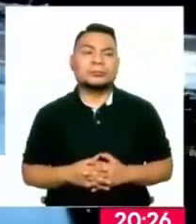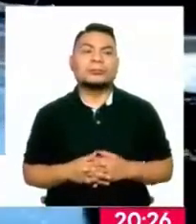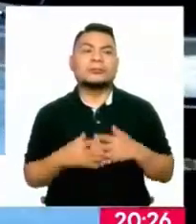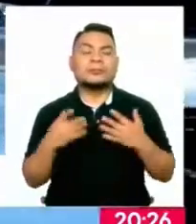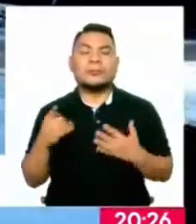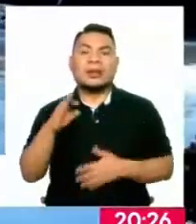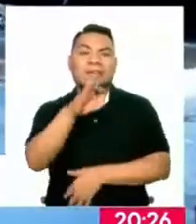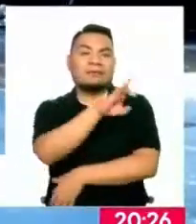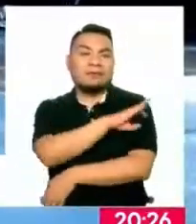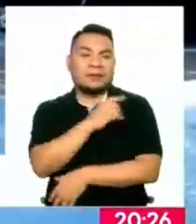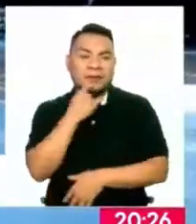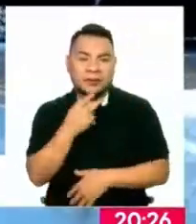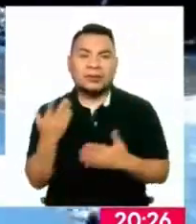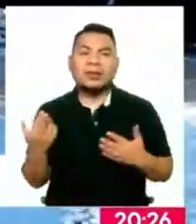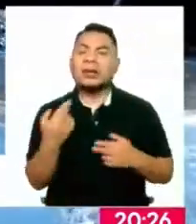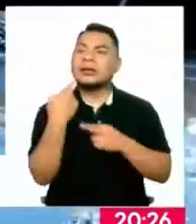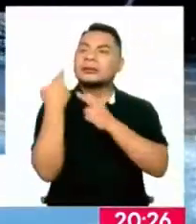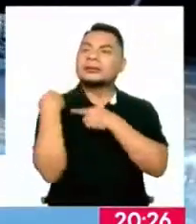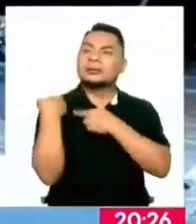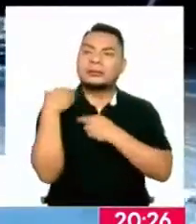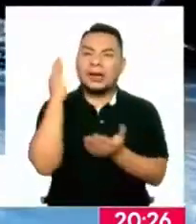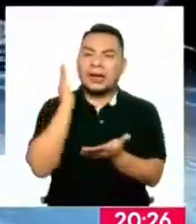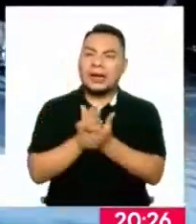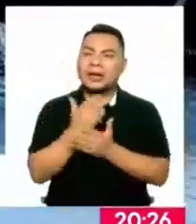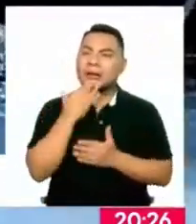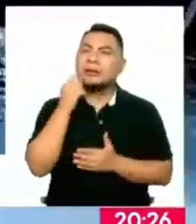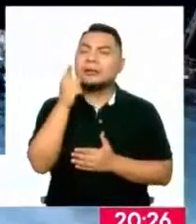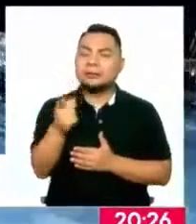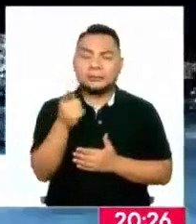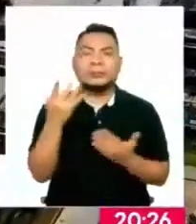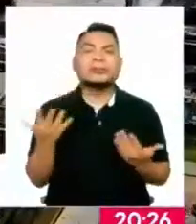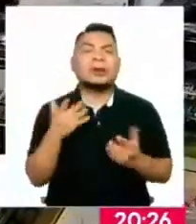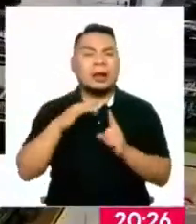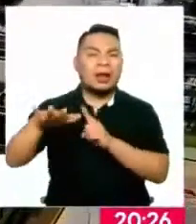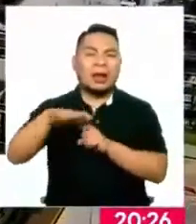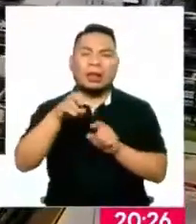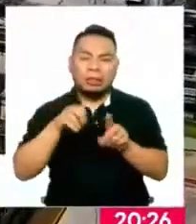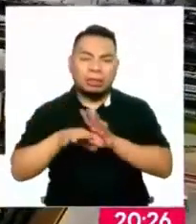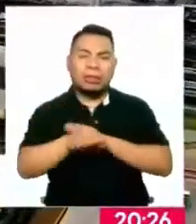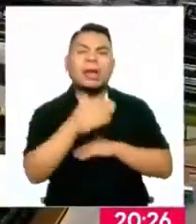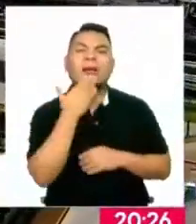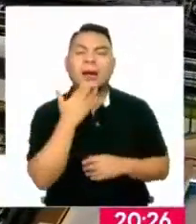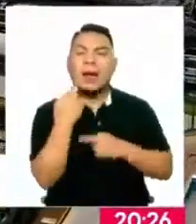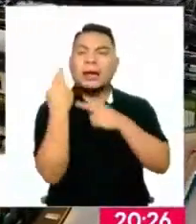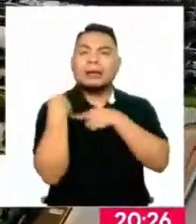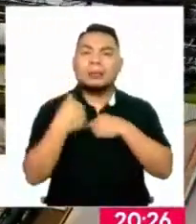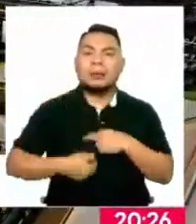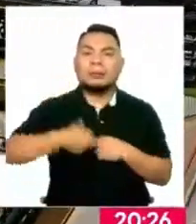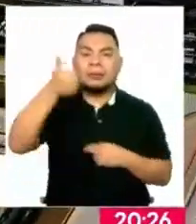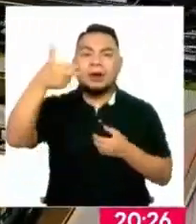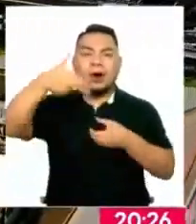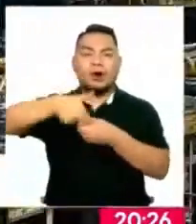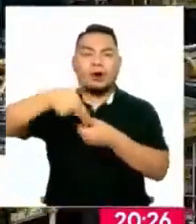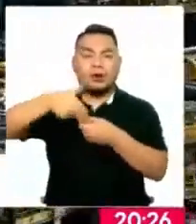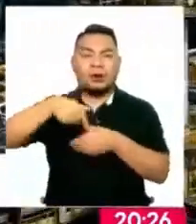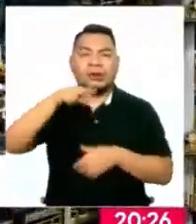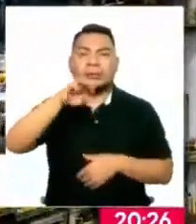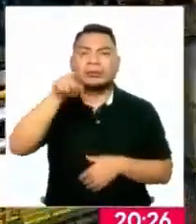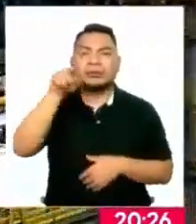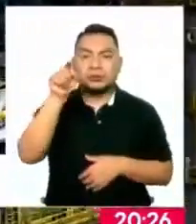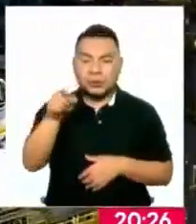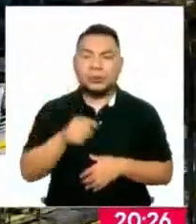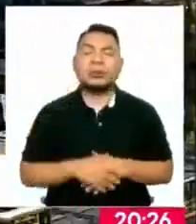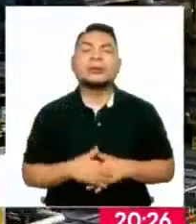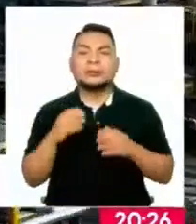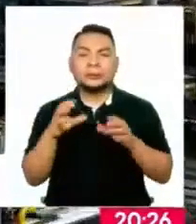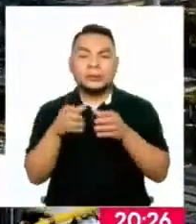La Fiscalía encontró presunta responsabilidad penal por el delito de contaminación ambiental contra los representantes de la empresa de la refinería La Pampilla,